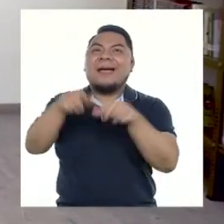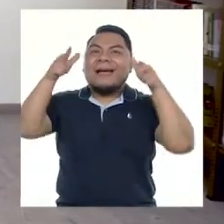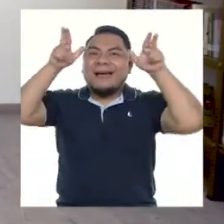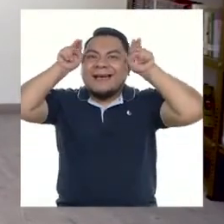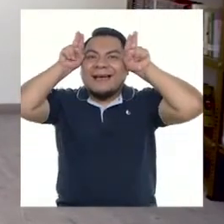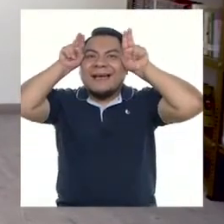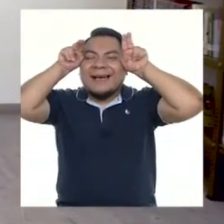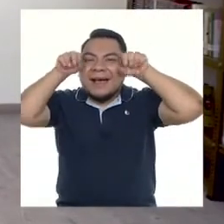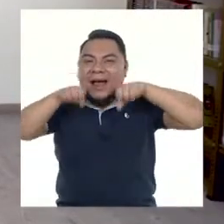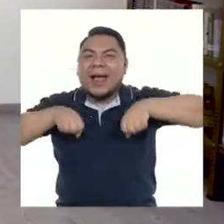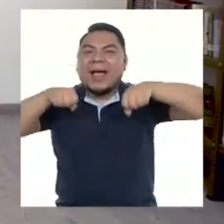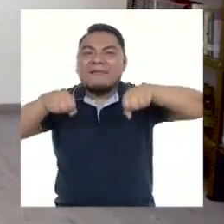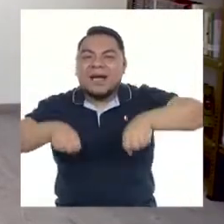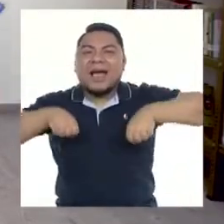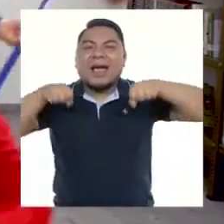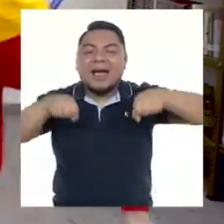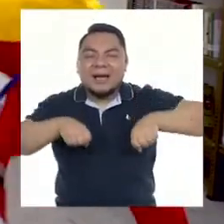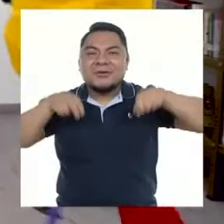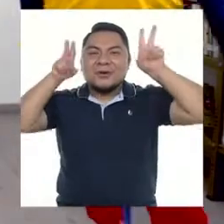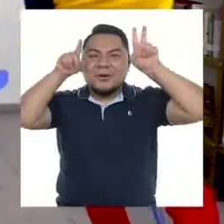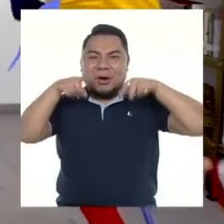Miren.